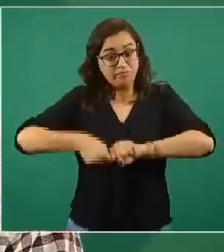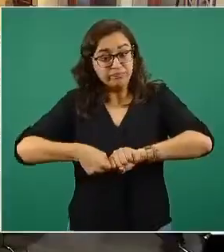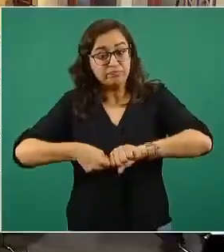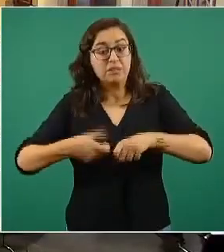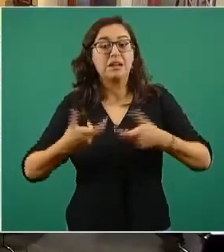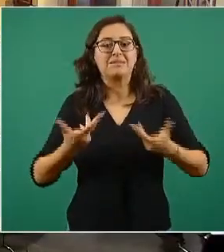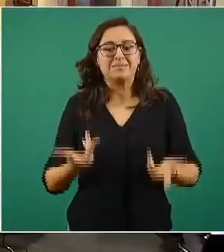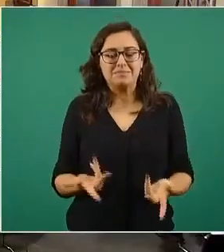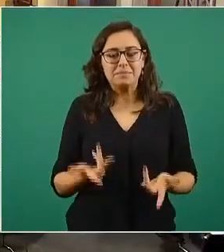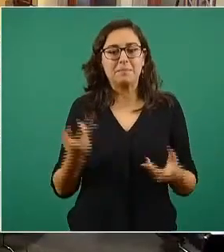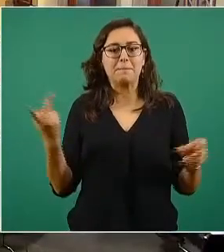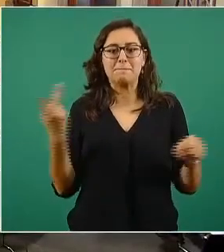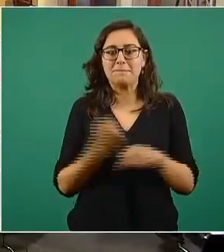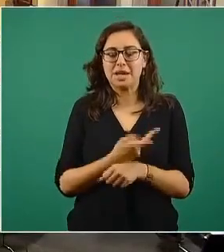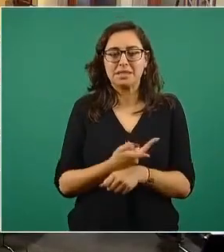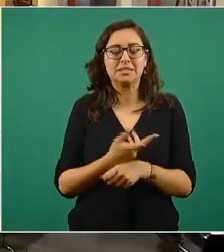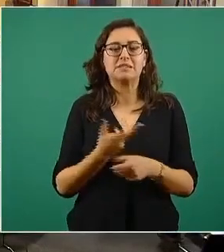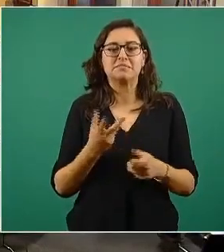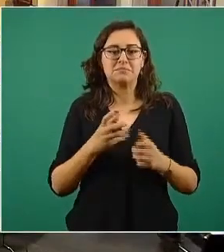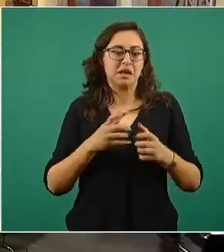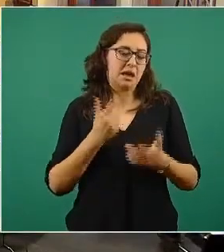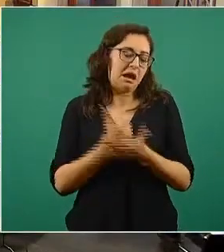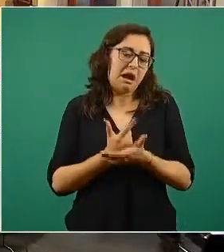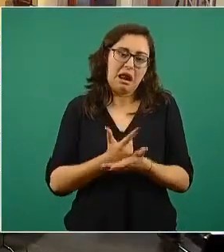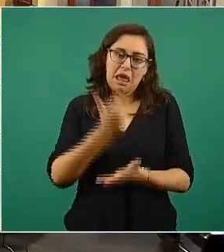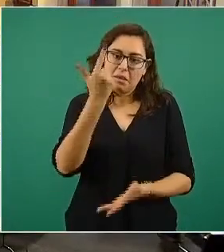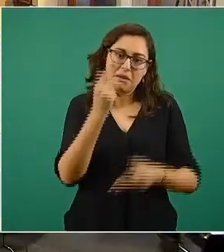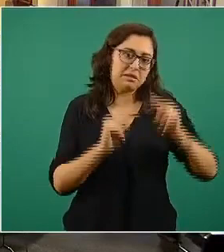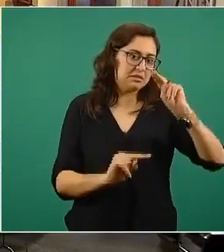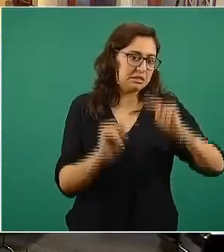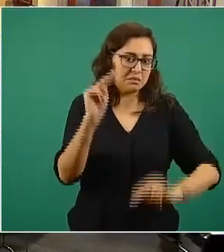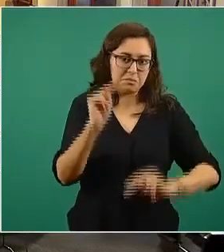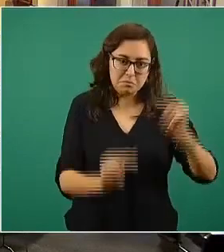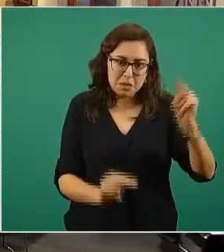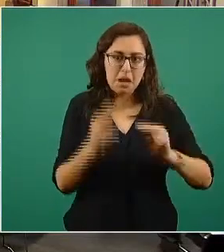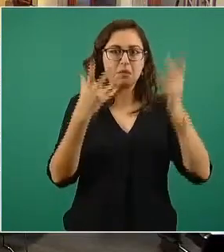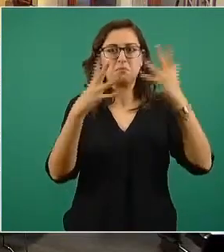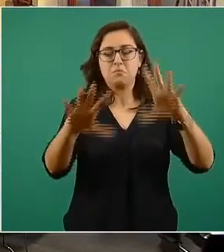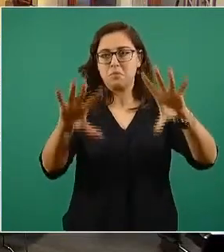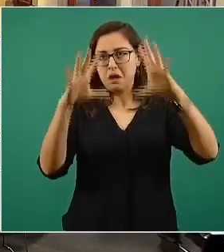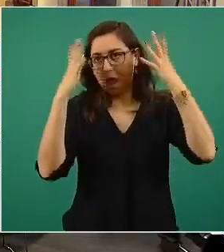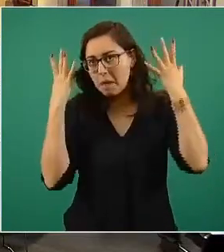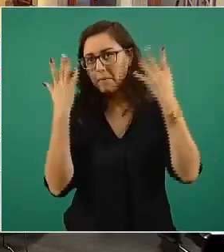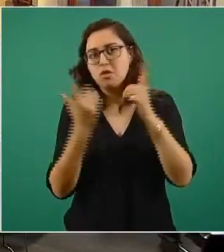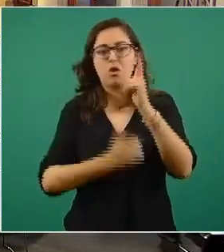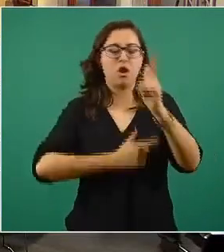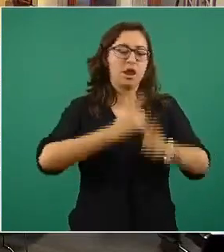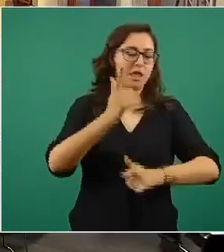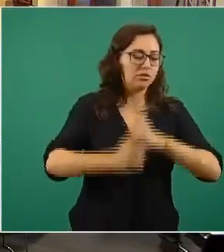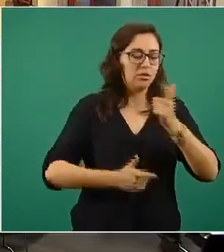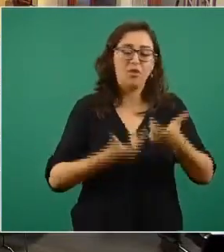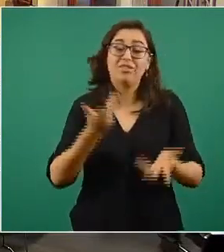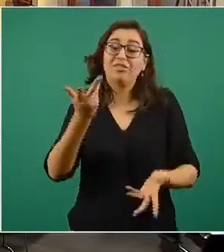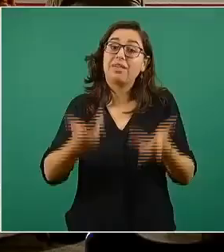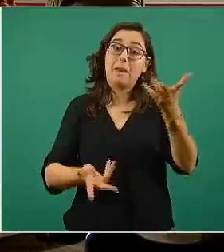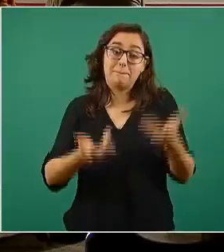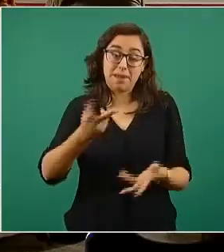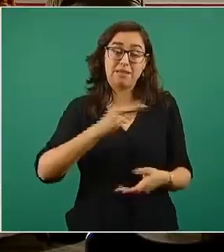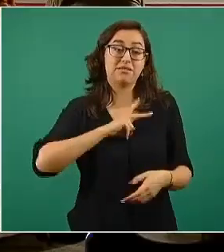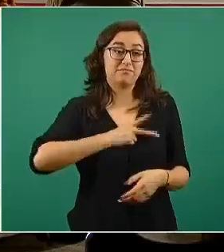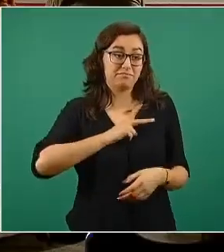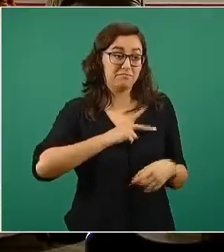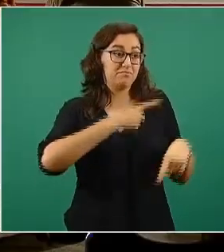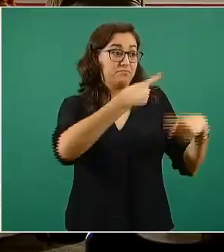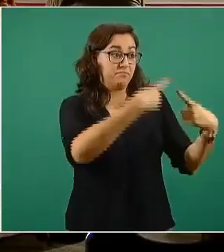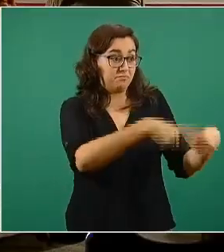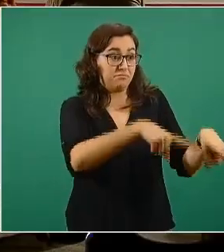puede ocurrir en distintos grados de intensidad, en distinta velocidad, en distinta frecuencia entre las personas afectadas, de